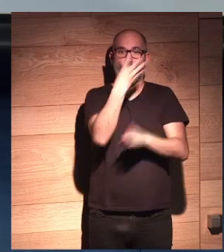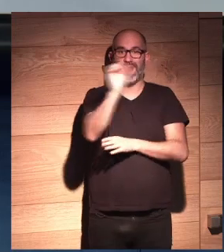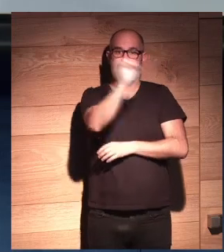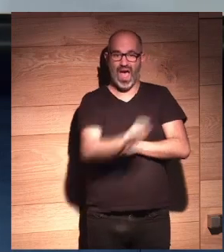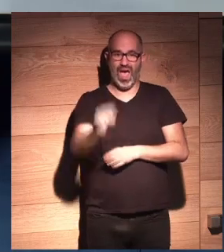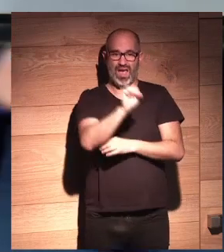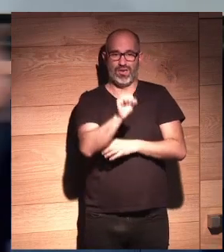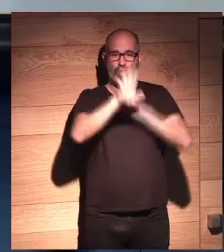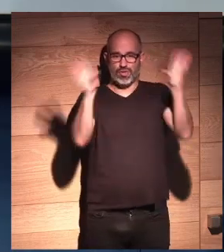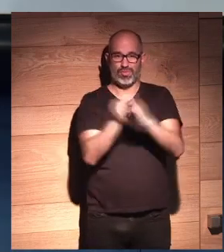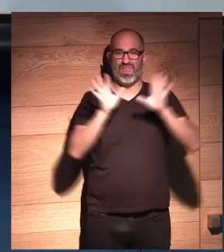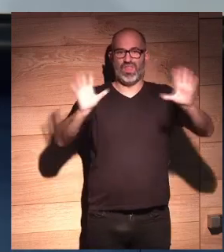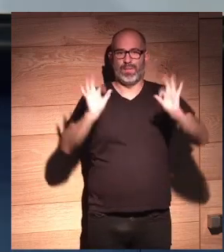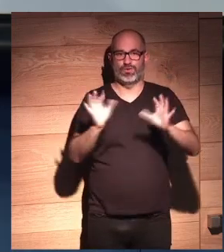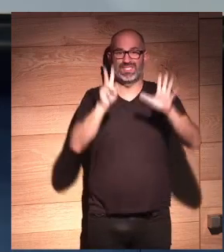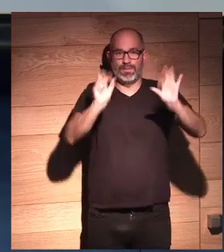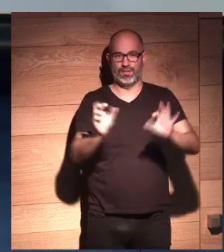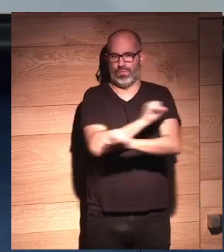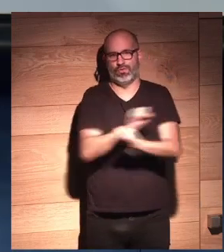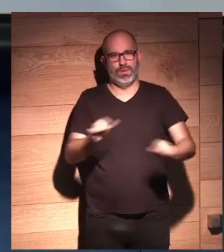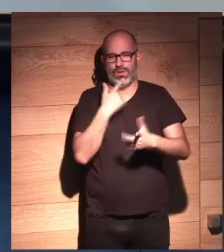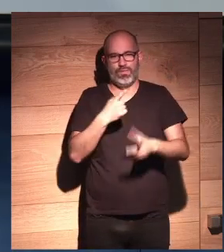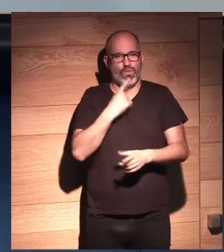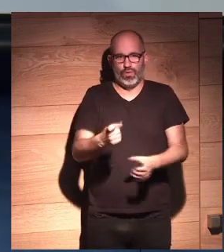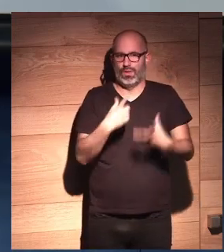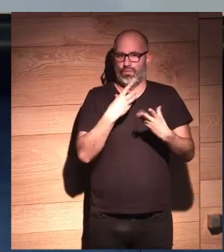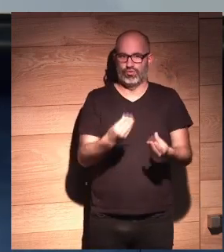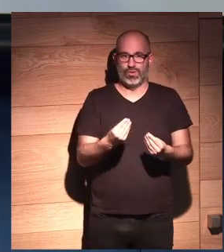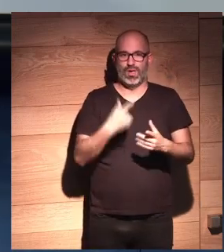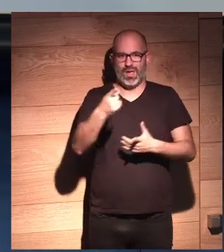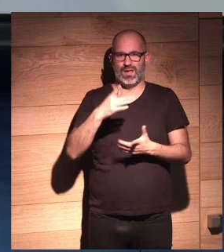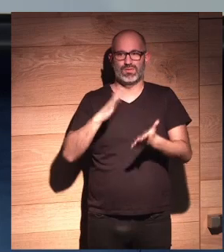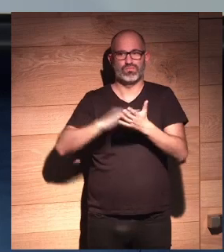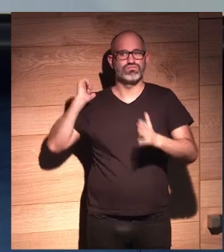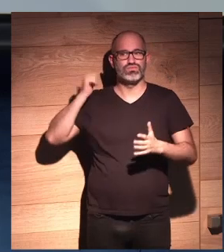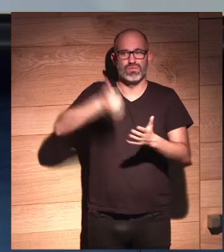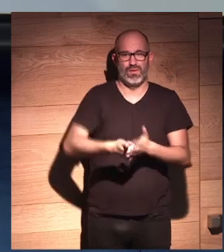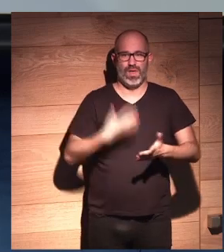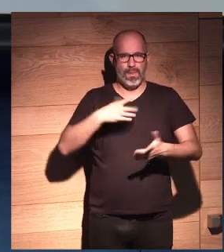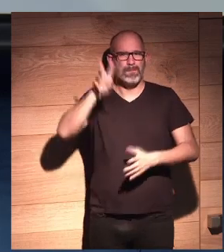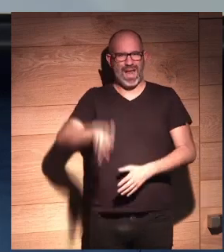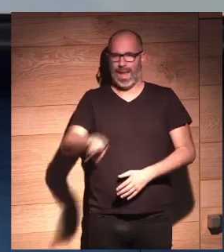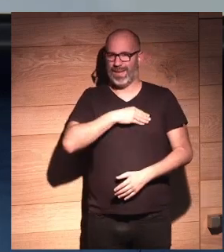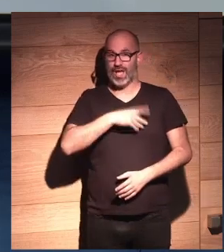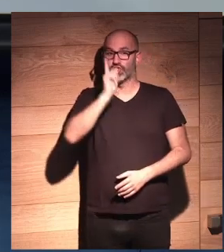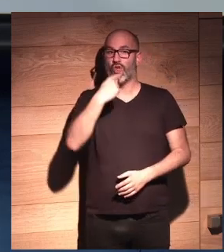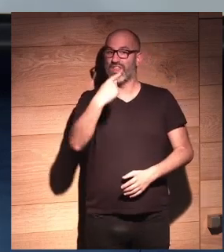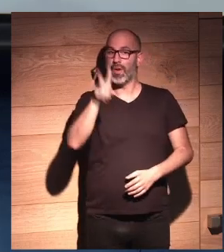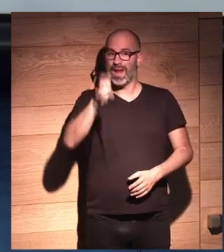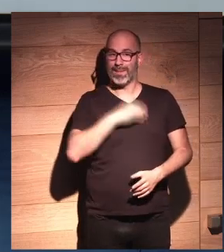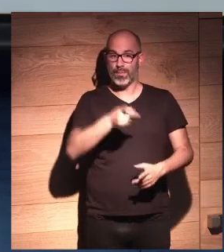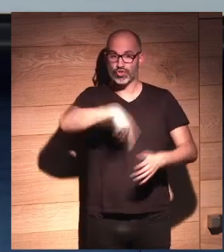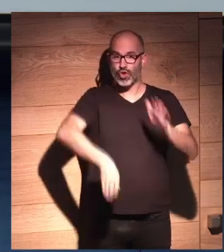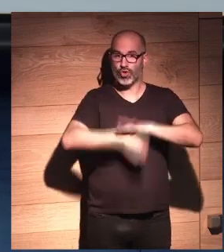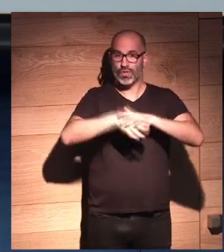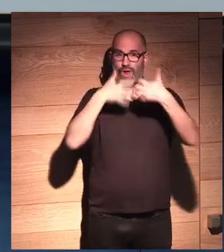en 10 minutos, 7 minutos es complicado. Y es una carrera de fondo y vale la pena. Solo digo eso, que sigáis